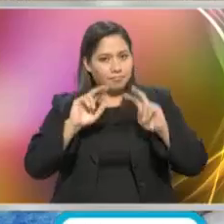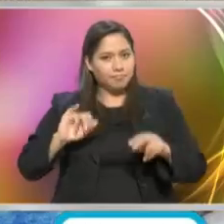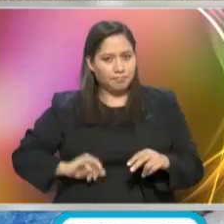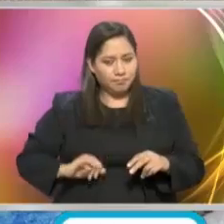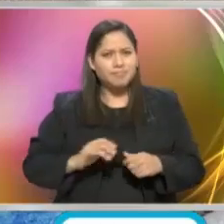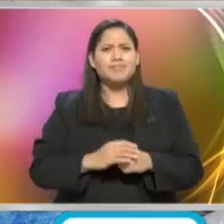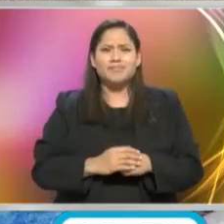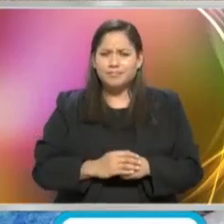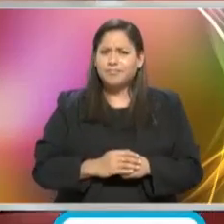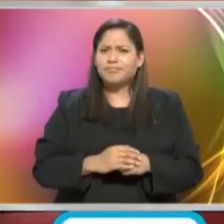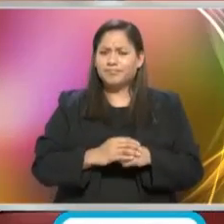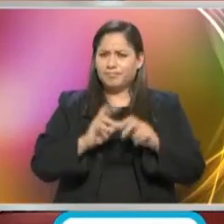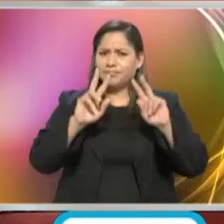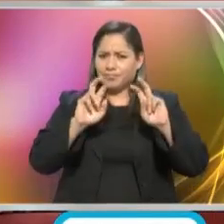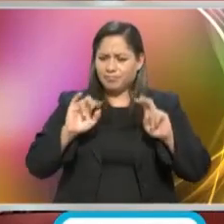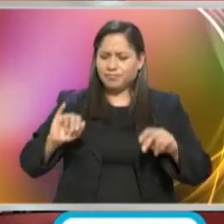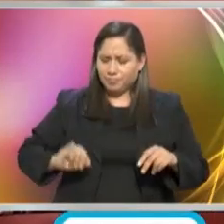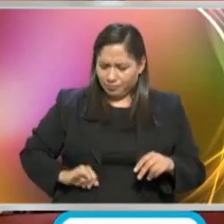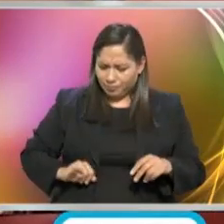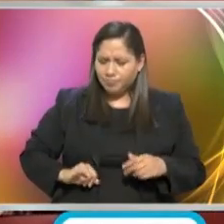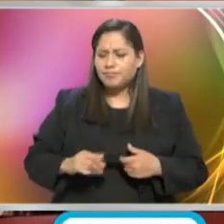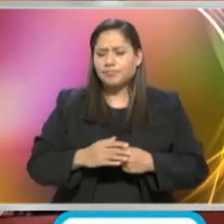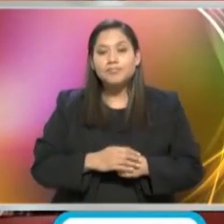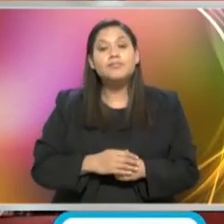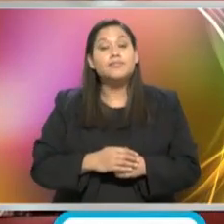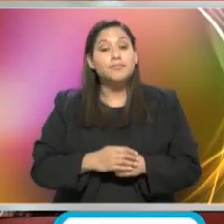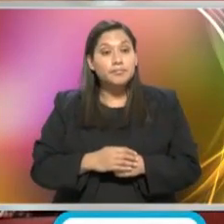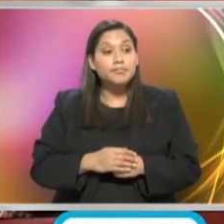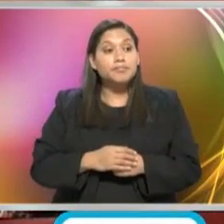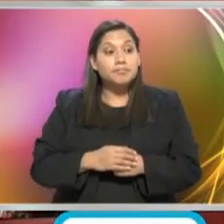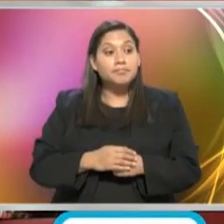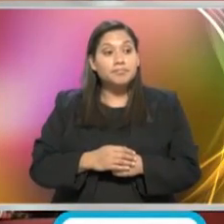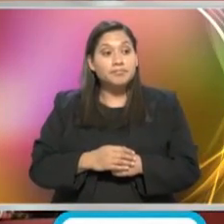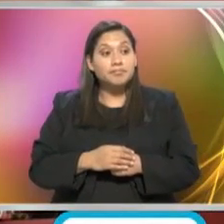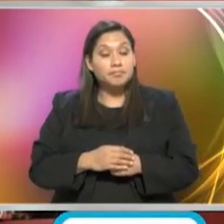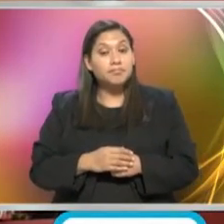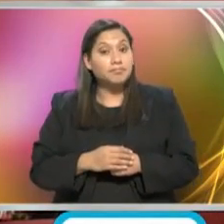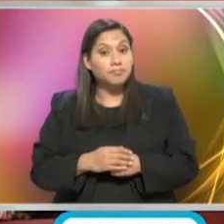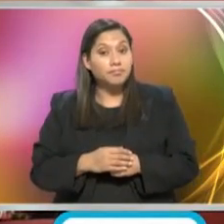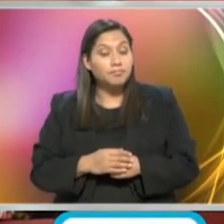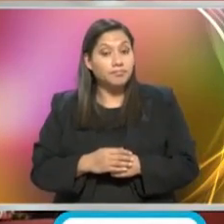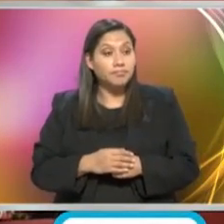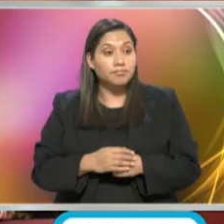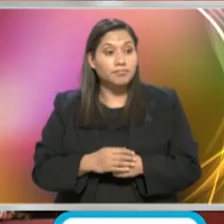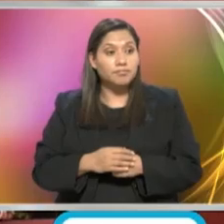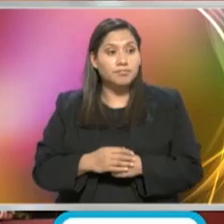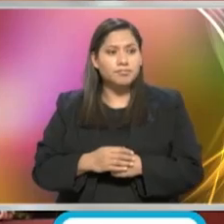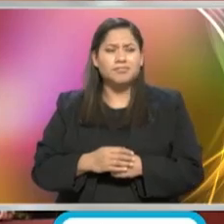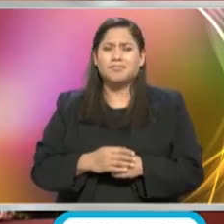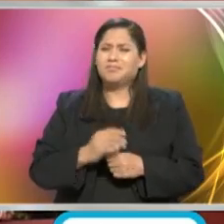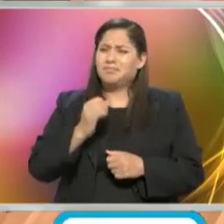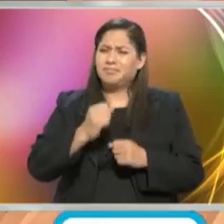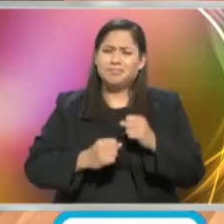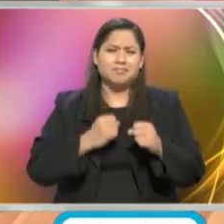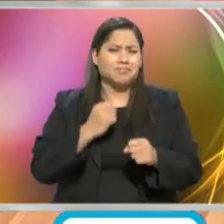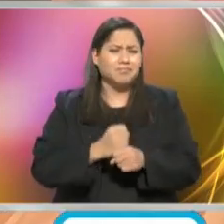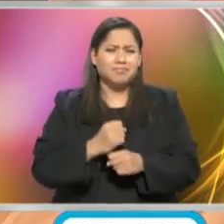Un tema muy interesante y que ha estado en el foco en el interés general durante muchos